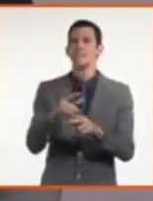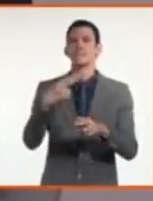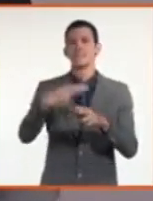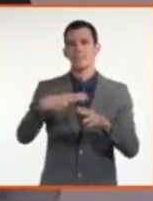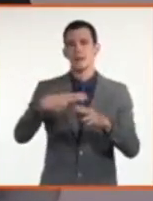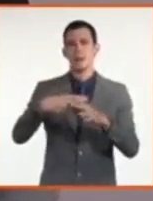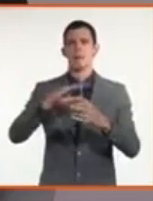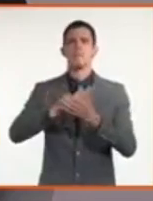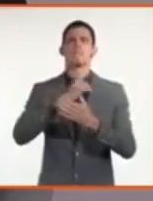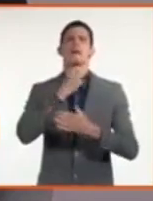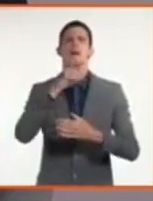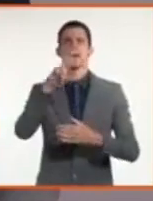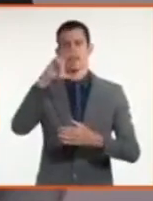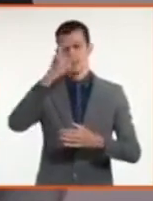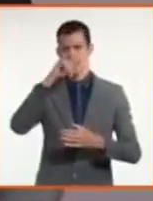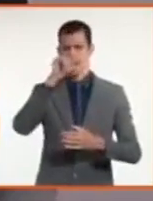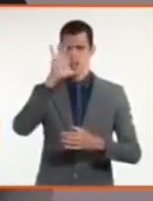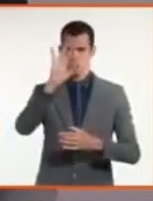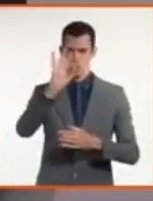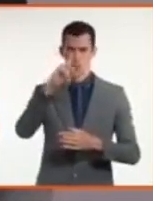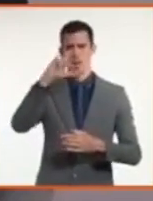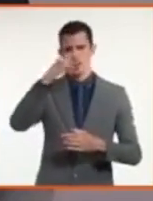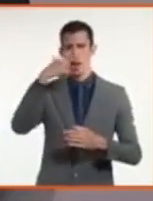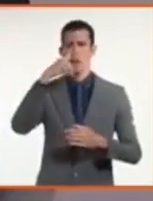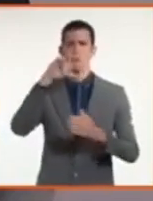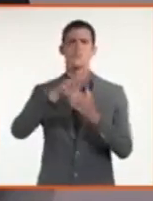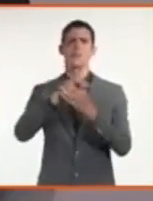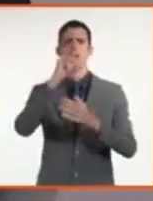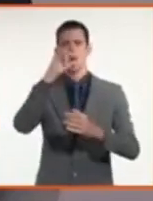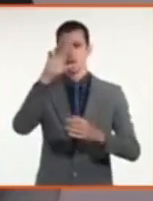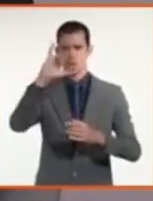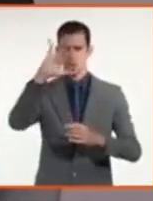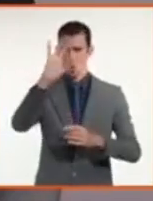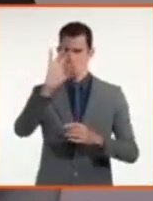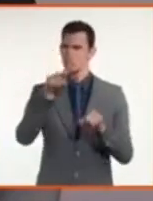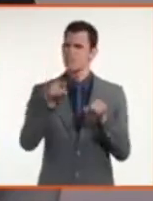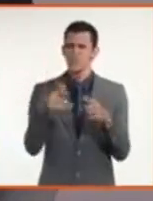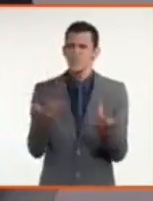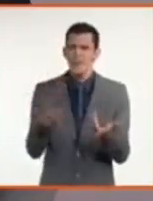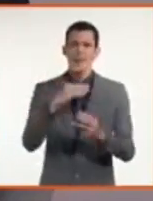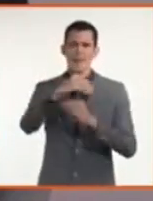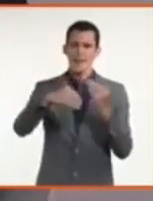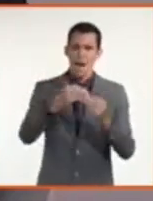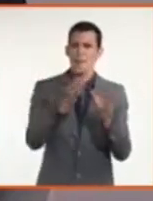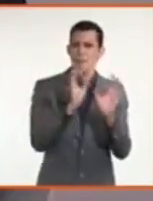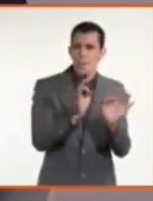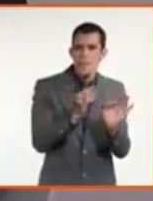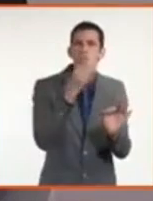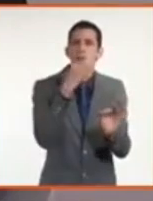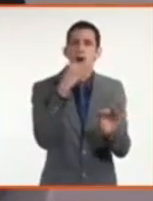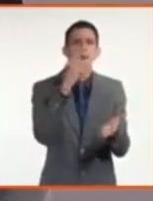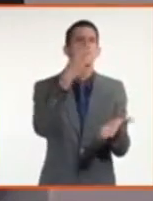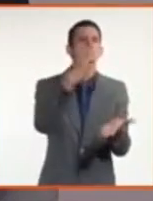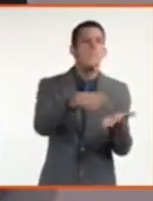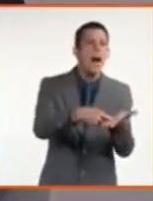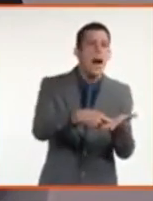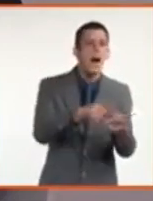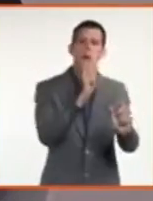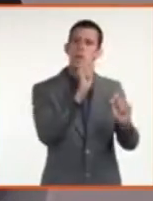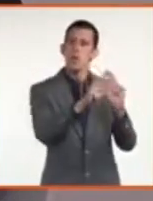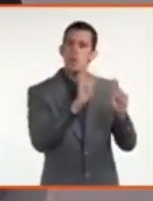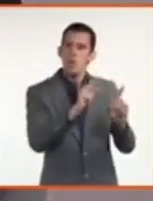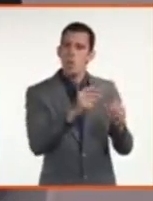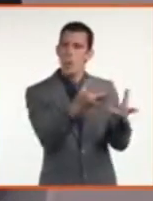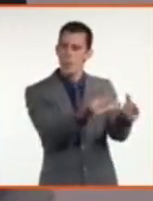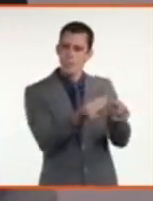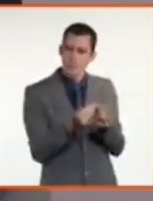explicar esto de alguna forma que pueda comprenderse cuando tú pones un dólar cuando tú compras un dólar